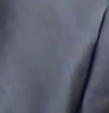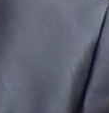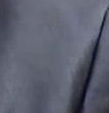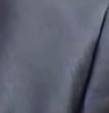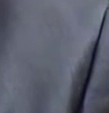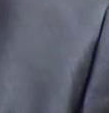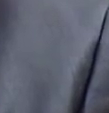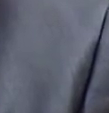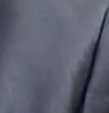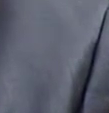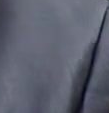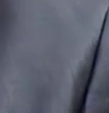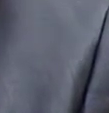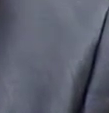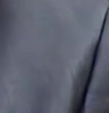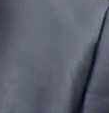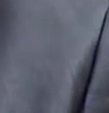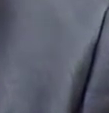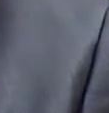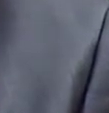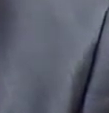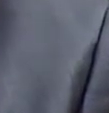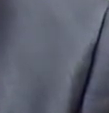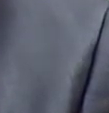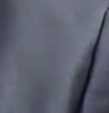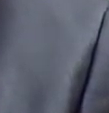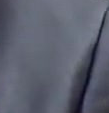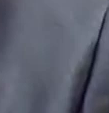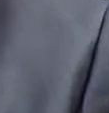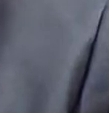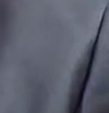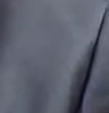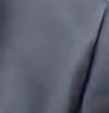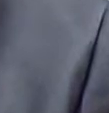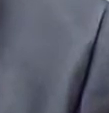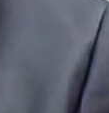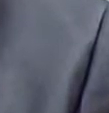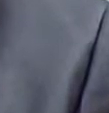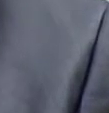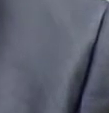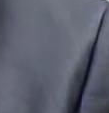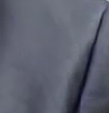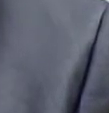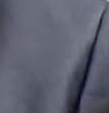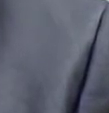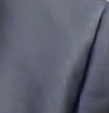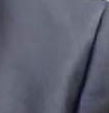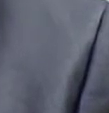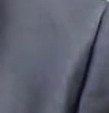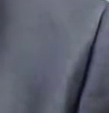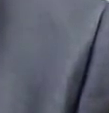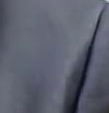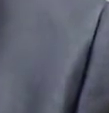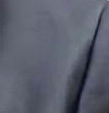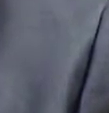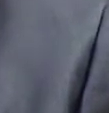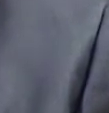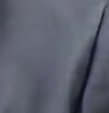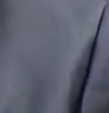recibir todo lo que es el expertise y todo lo que ha sido la experiencia de esos primeros fundadores de la Facultad de Ciencias